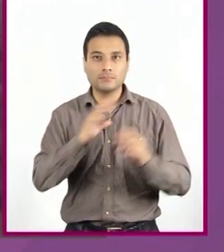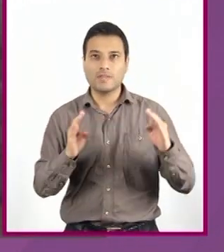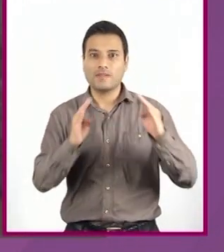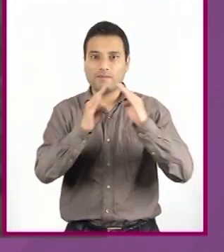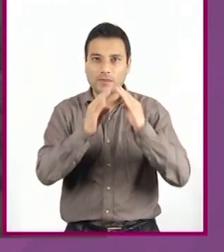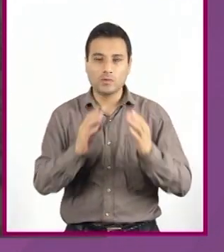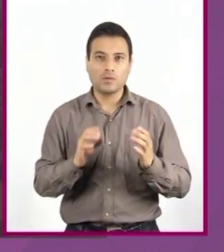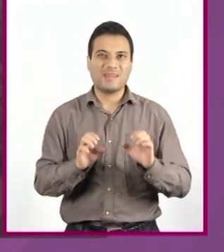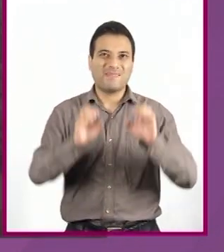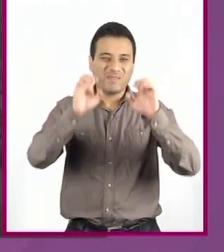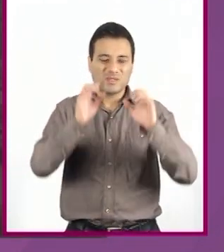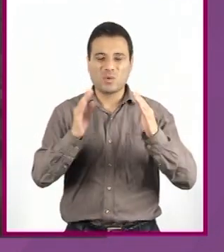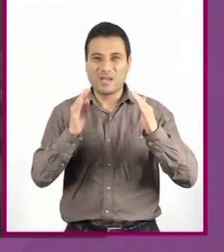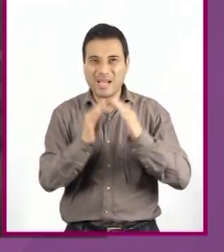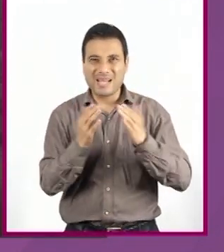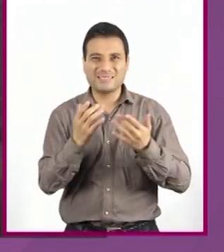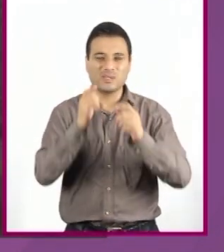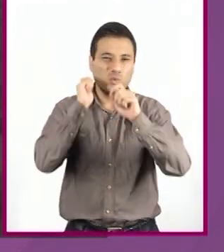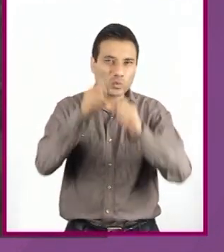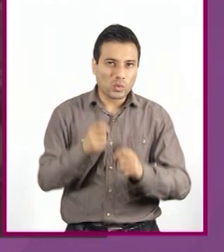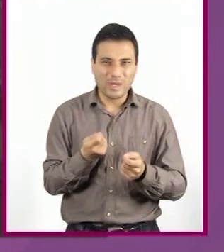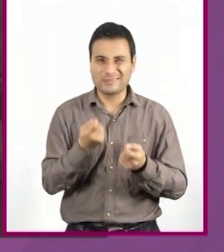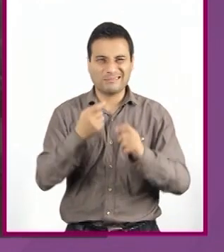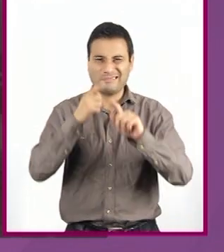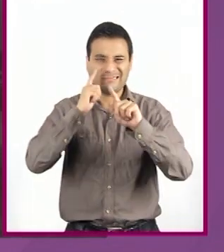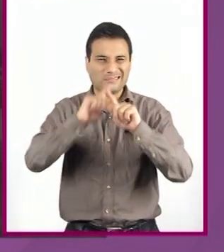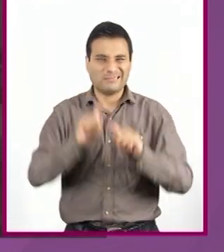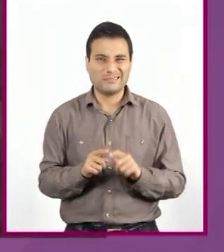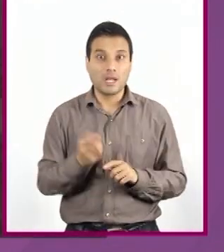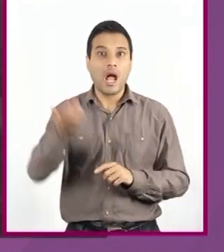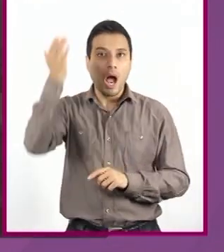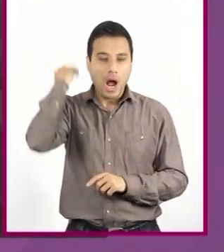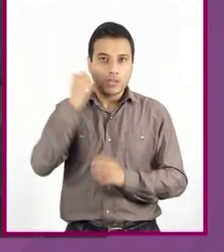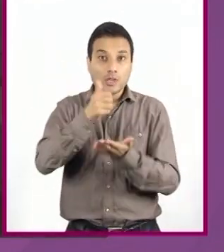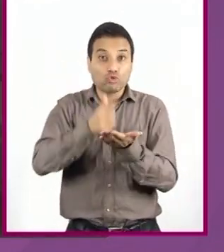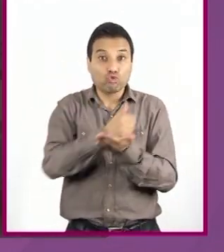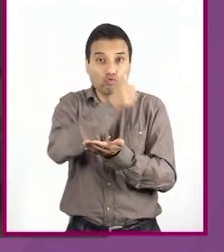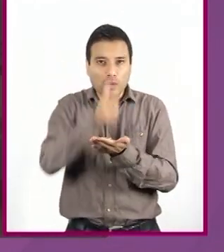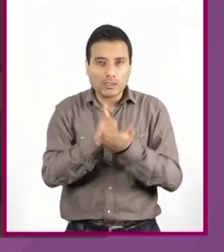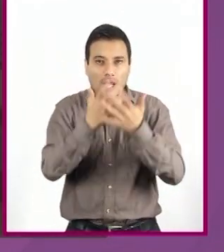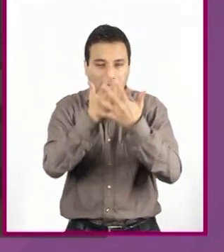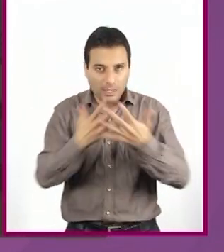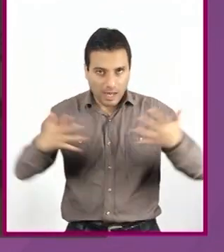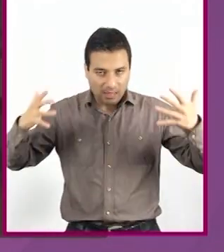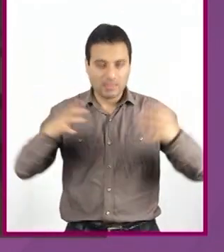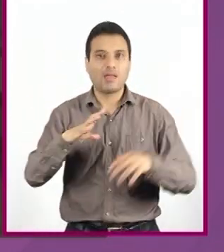piedras con relieves que revelaron la existencia de una antigua ciudad de gran importancia.